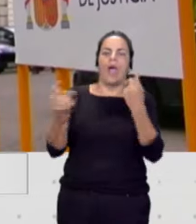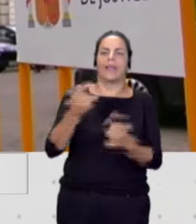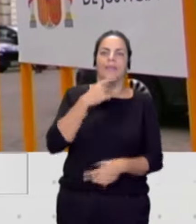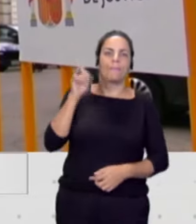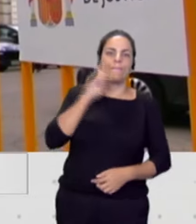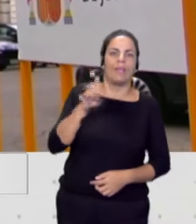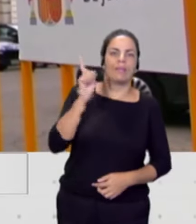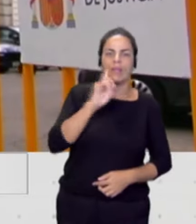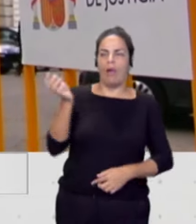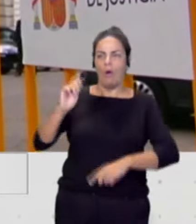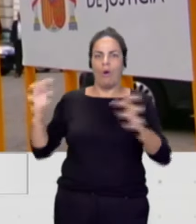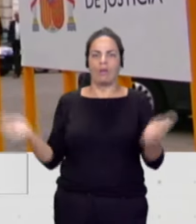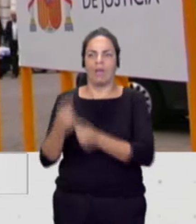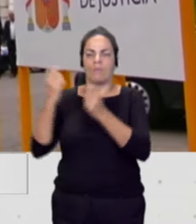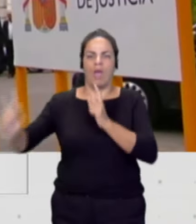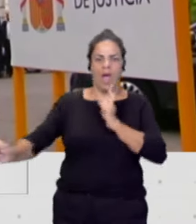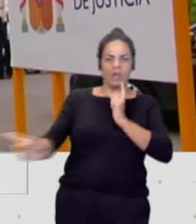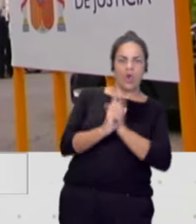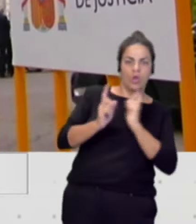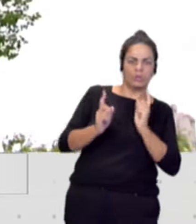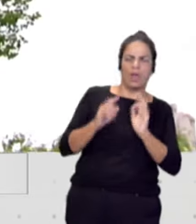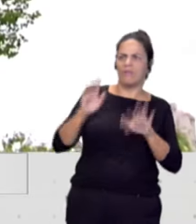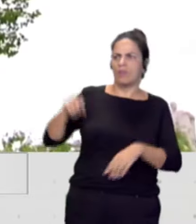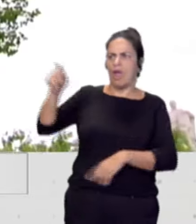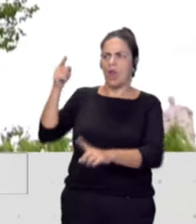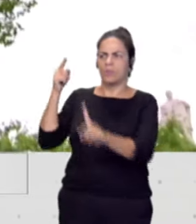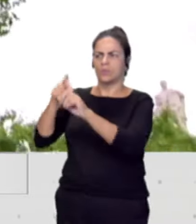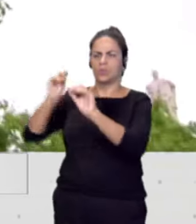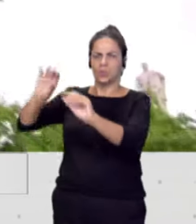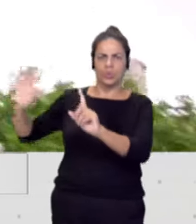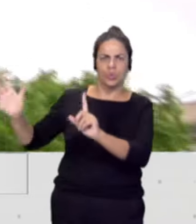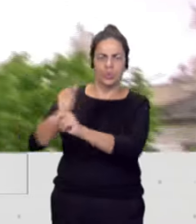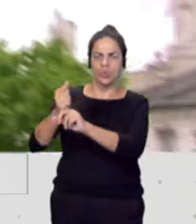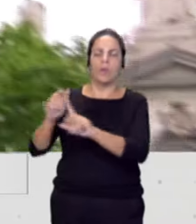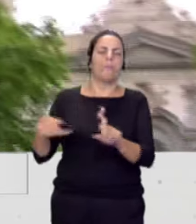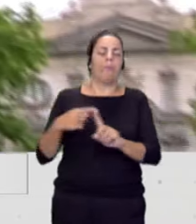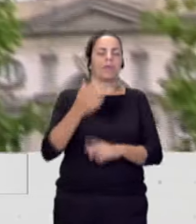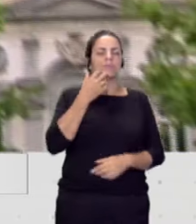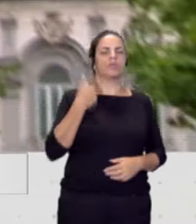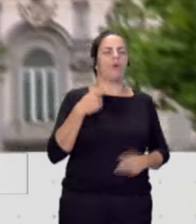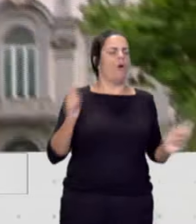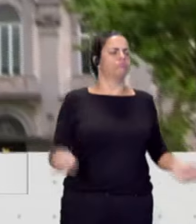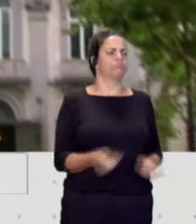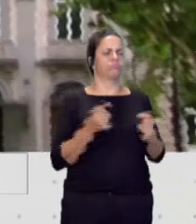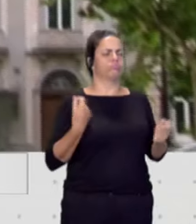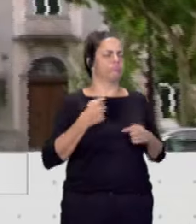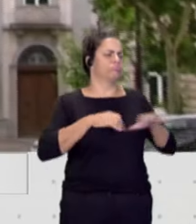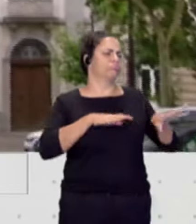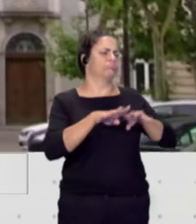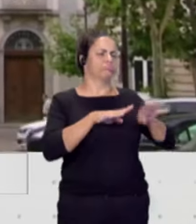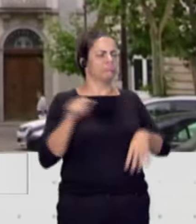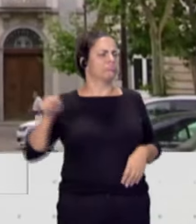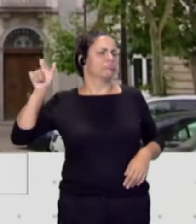contra, tú consigues tus propósitos y tú consigues que Pilar Romeu deje de presentar el Buenos Días